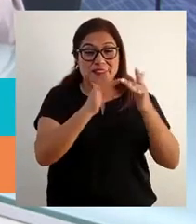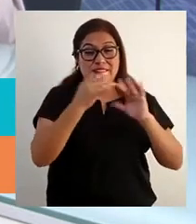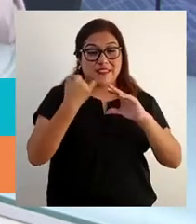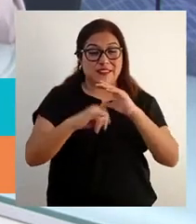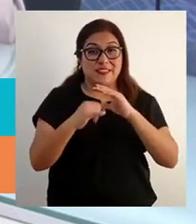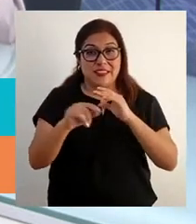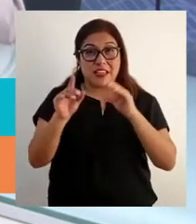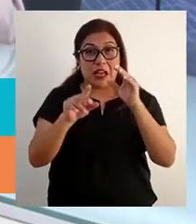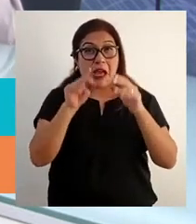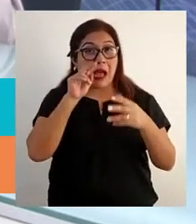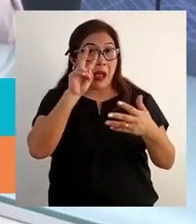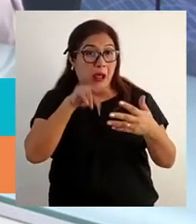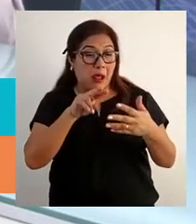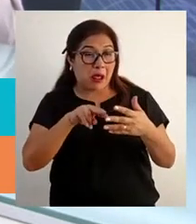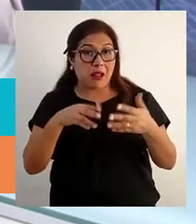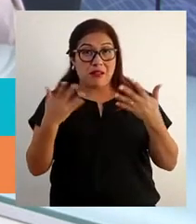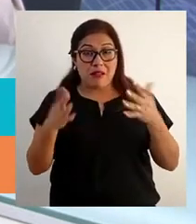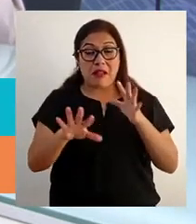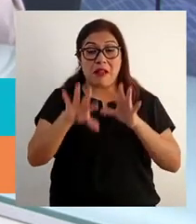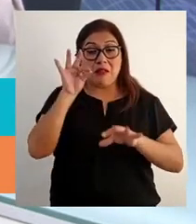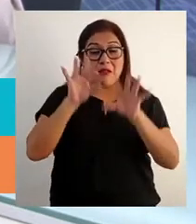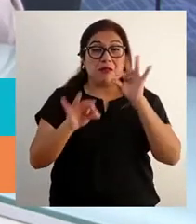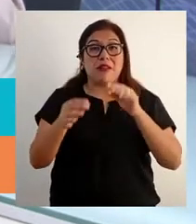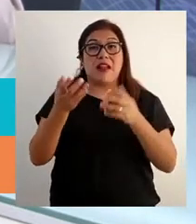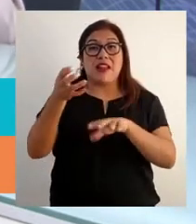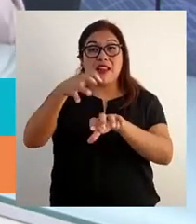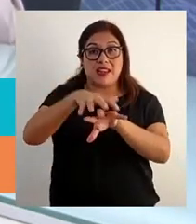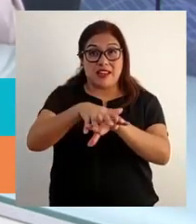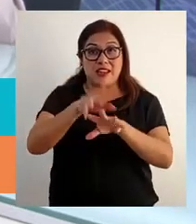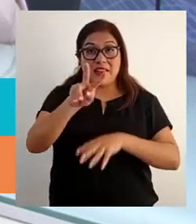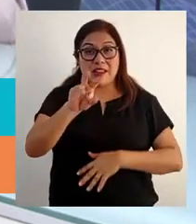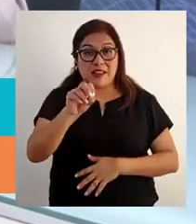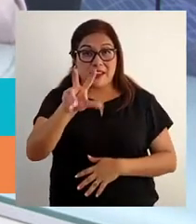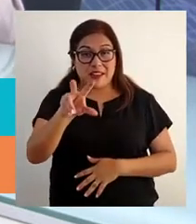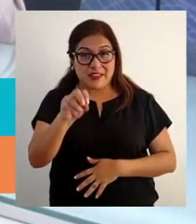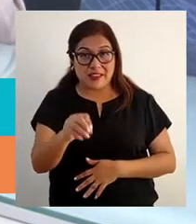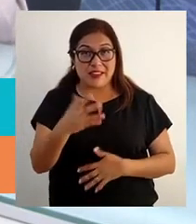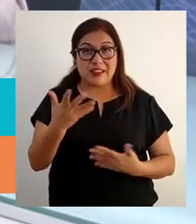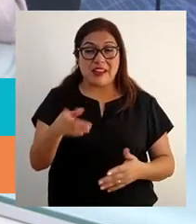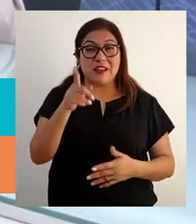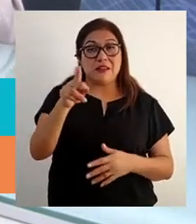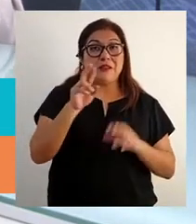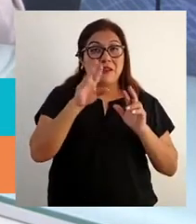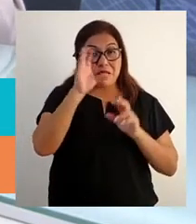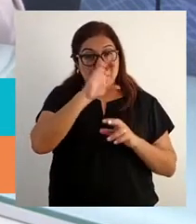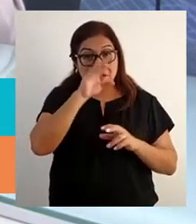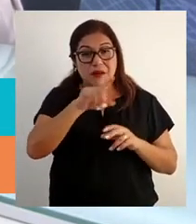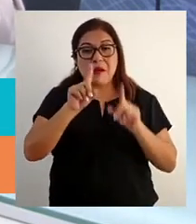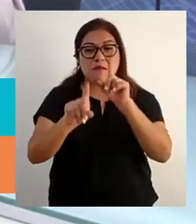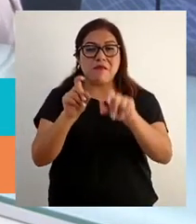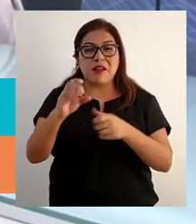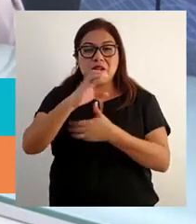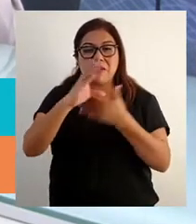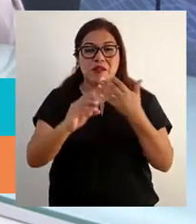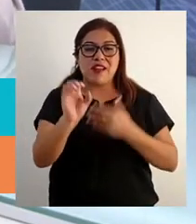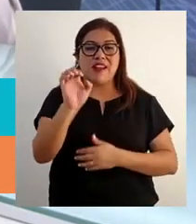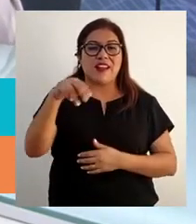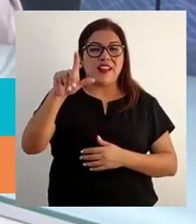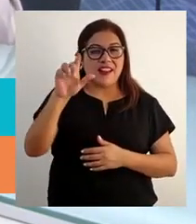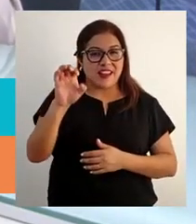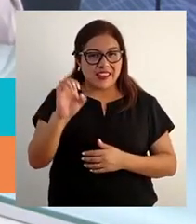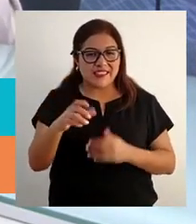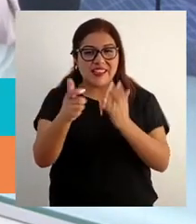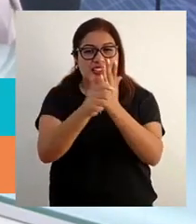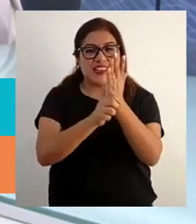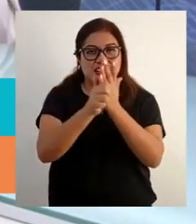encontrar ahí Inclusión 2030, van a encontrar el reportaje con Adis, enlaces, la revista